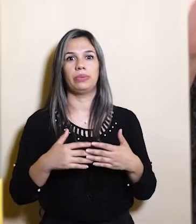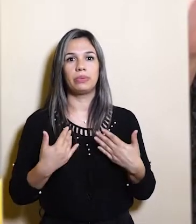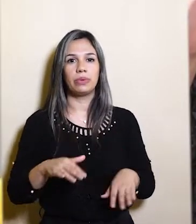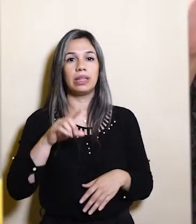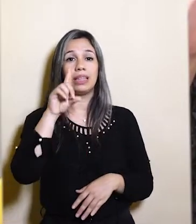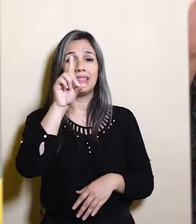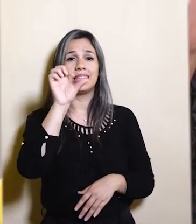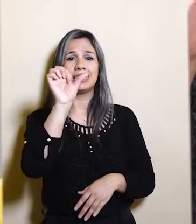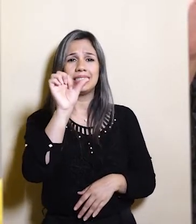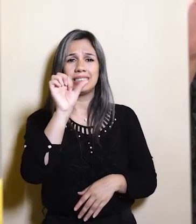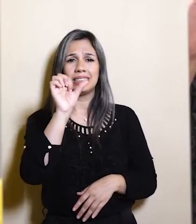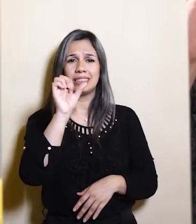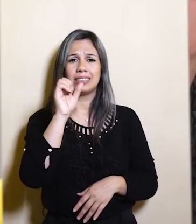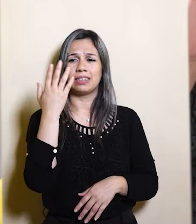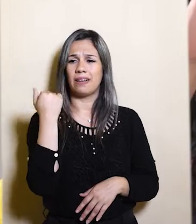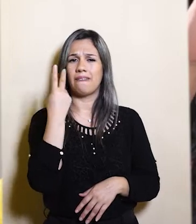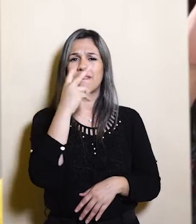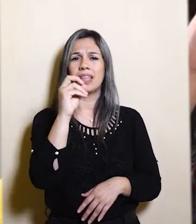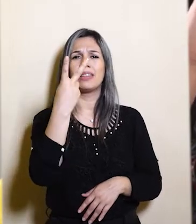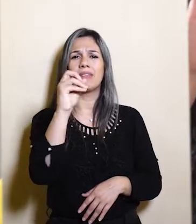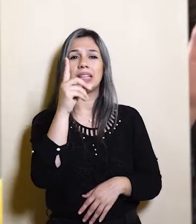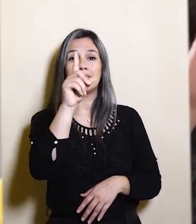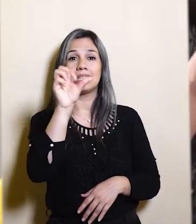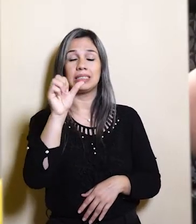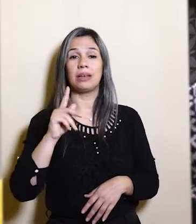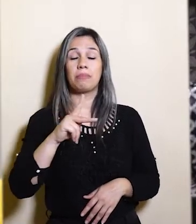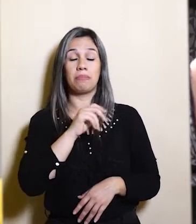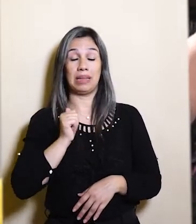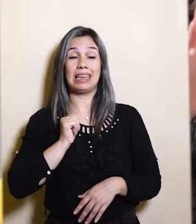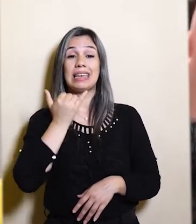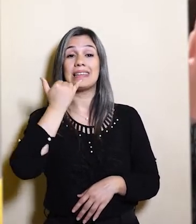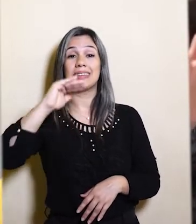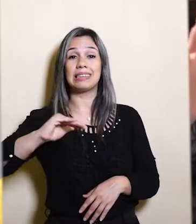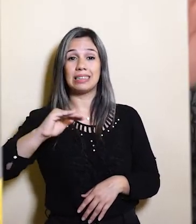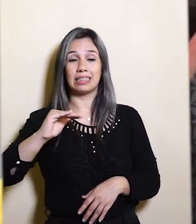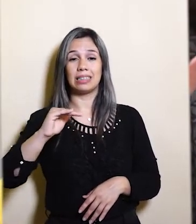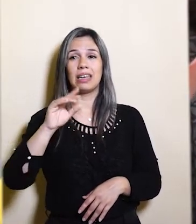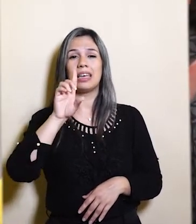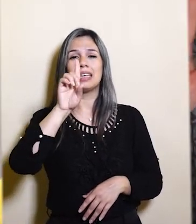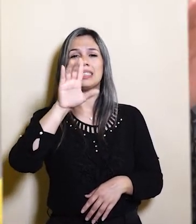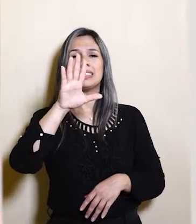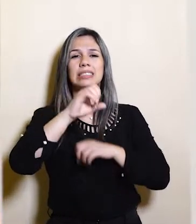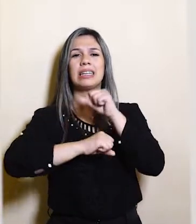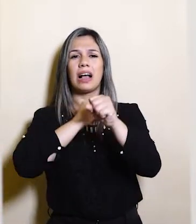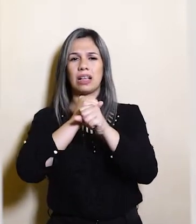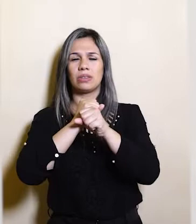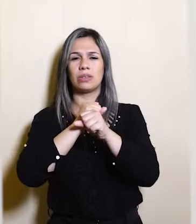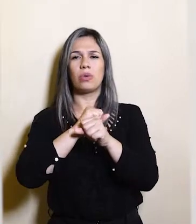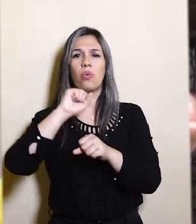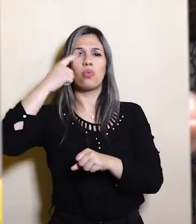el 2020 que se conocen, de niñas menores de 15 años